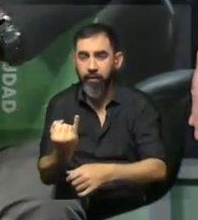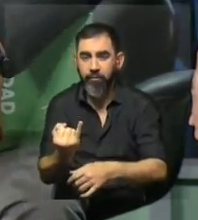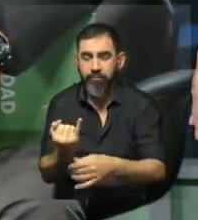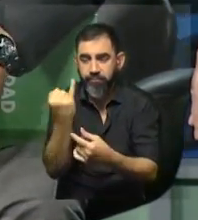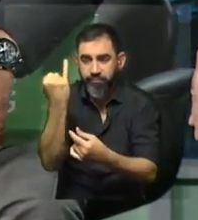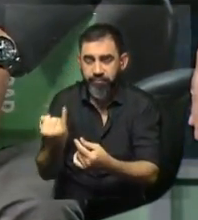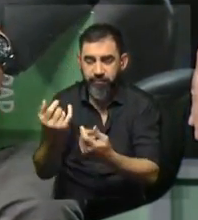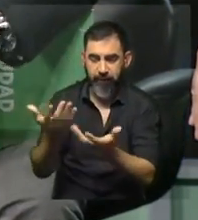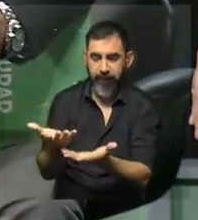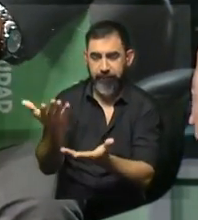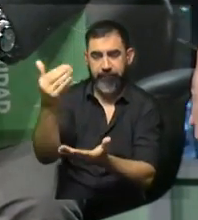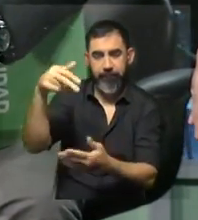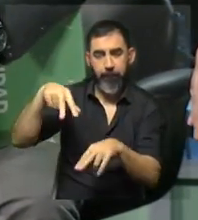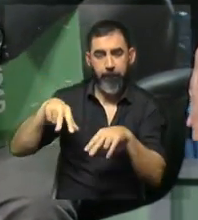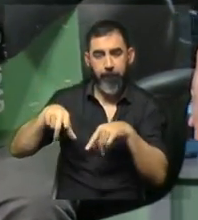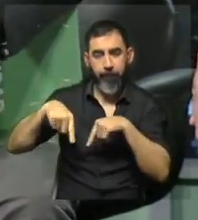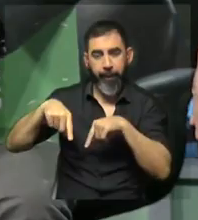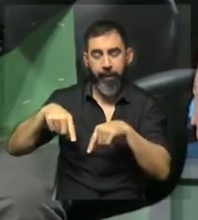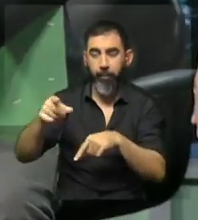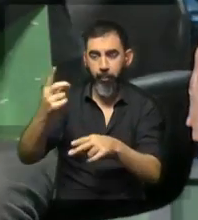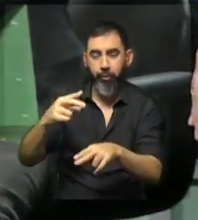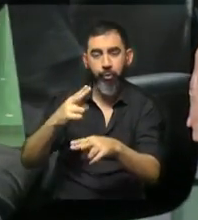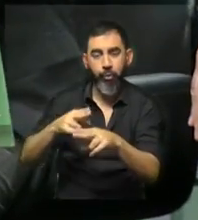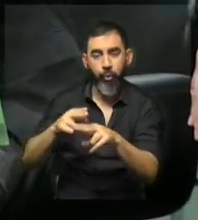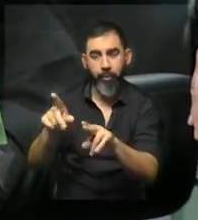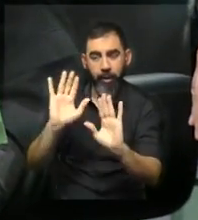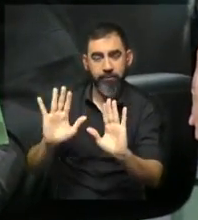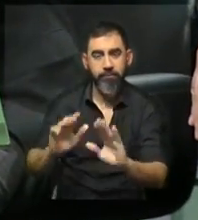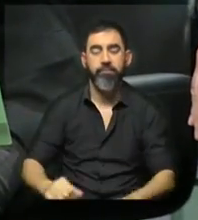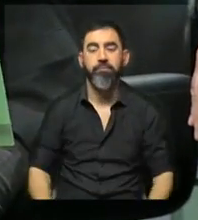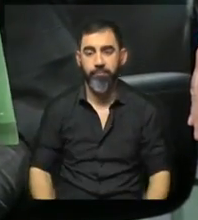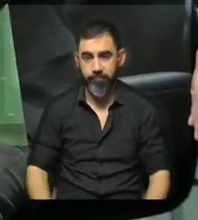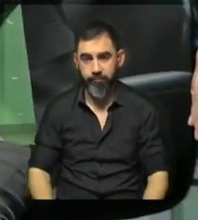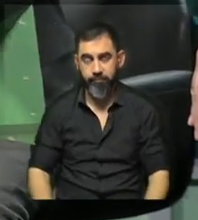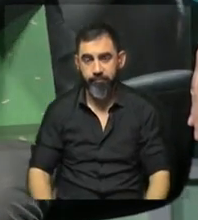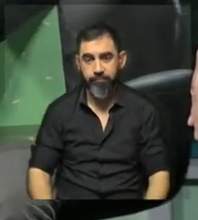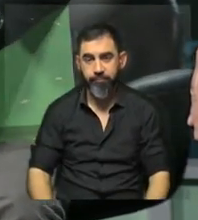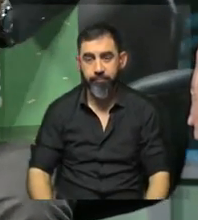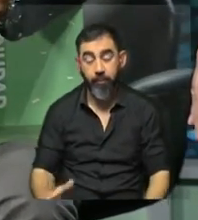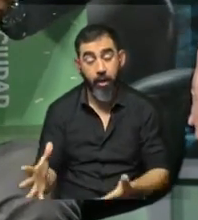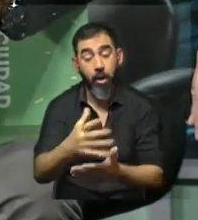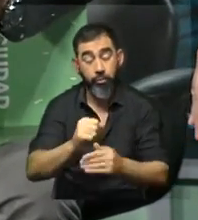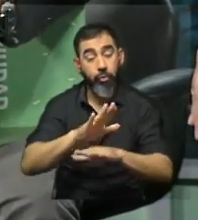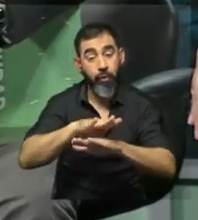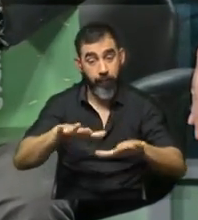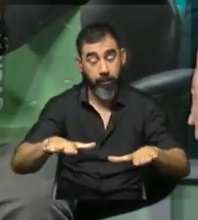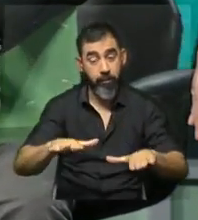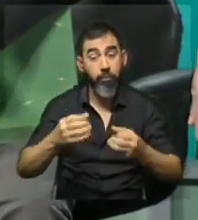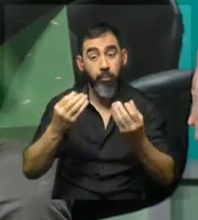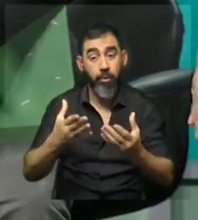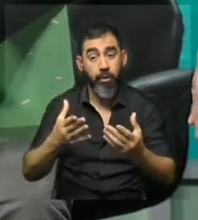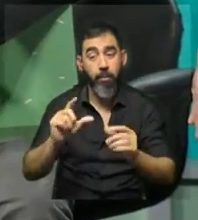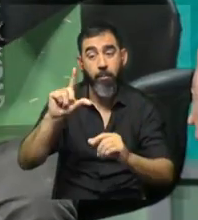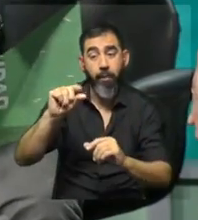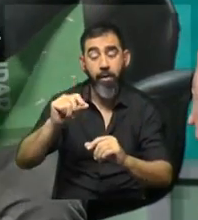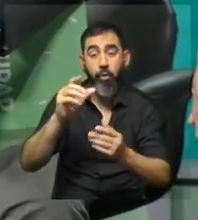canillitas, fue que le puso el nombre, ¿no? Les quedó por eso. Y en el caso de explotación infantil, pero fundamentalmente porque era para abaratar